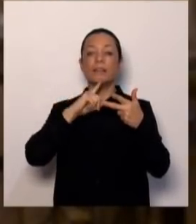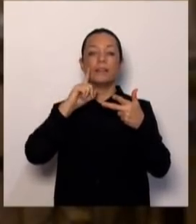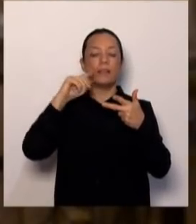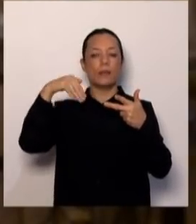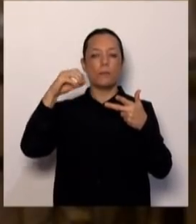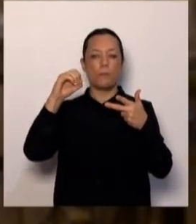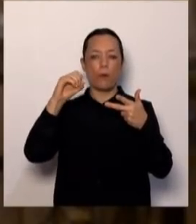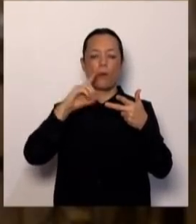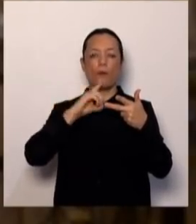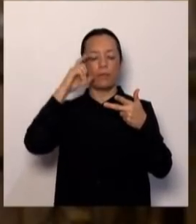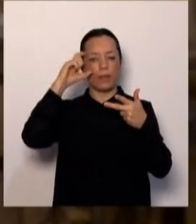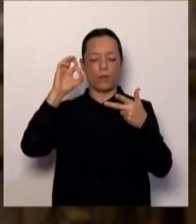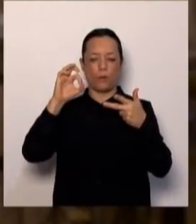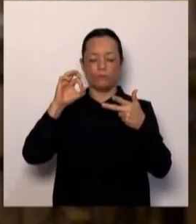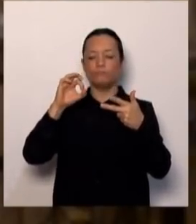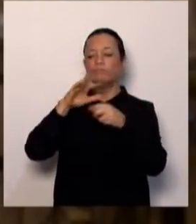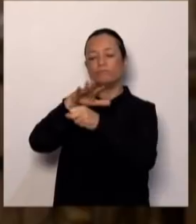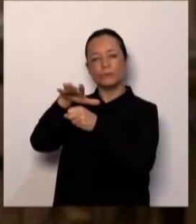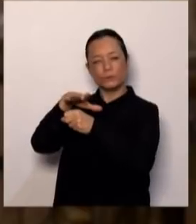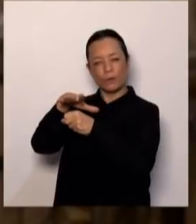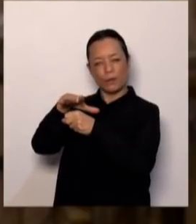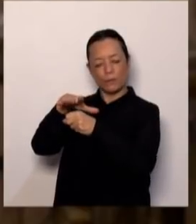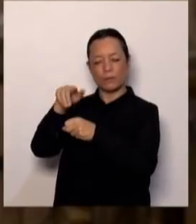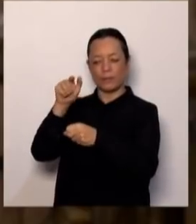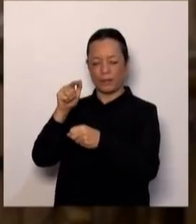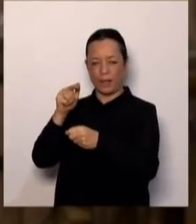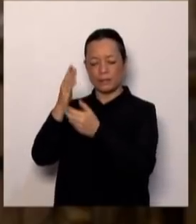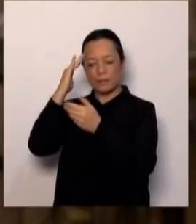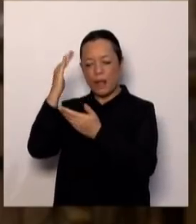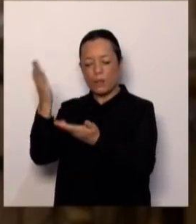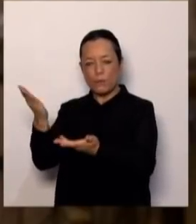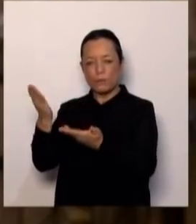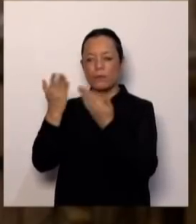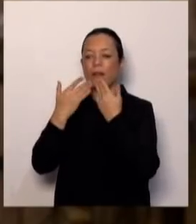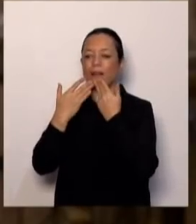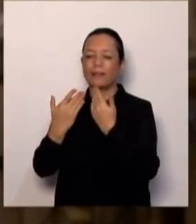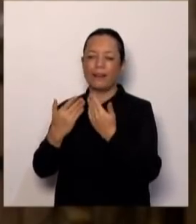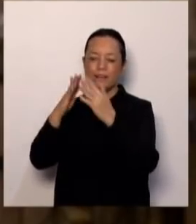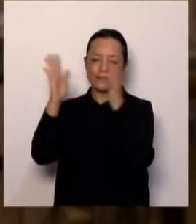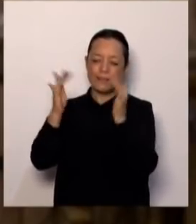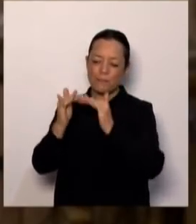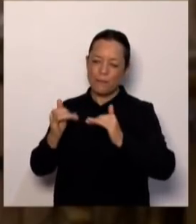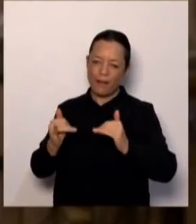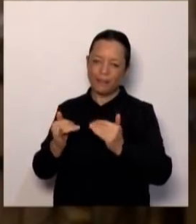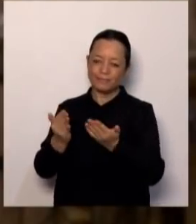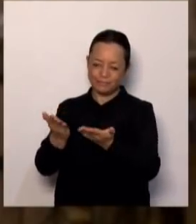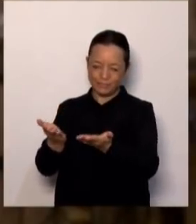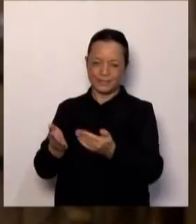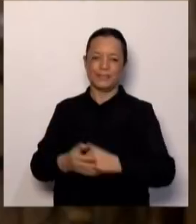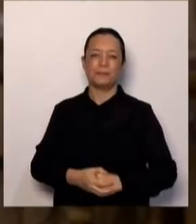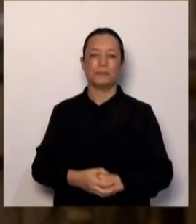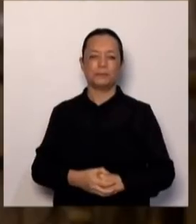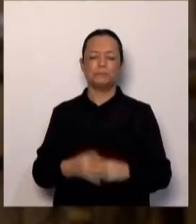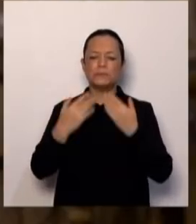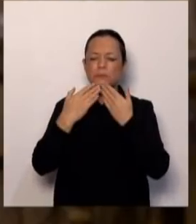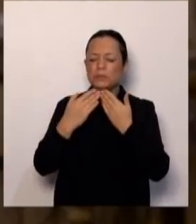al Señor Jesucristo. Llegue a ustedes la gracia y la paz. Siempre damos